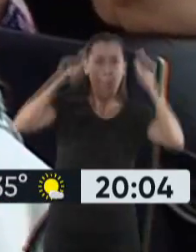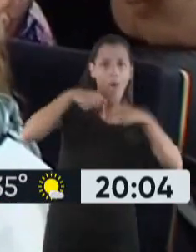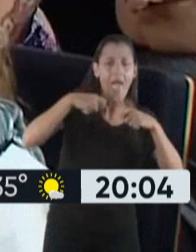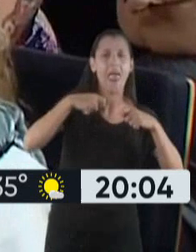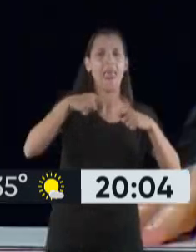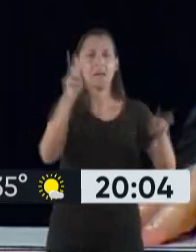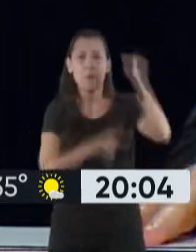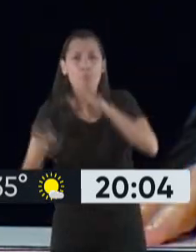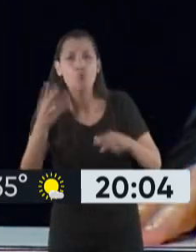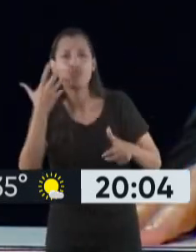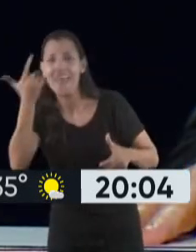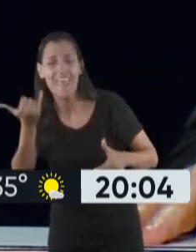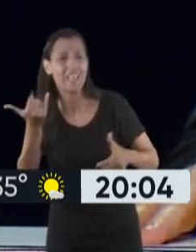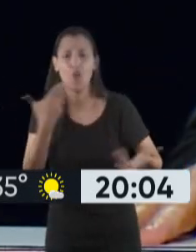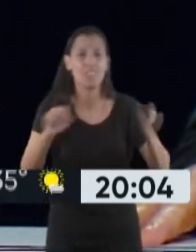sus nietos,